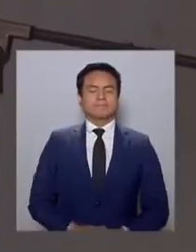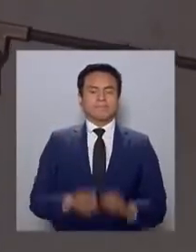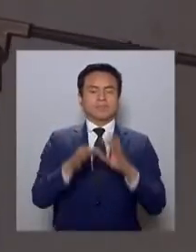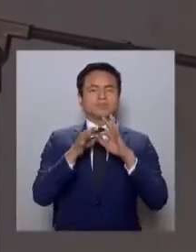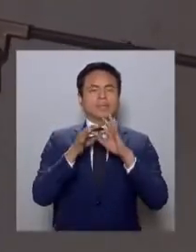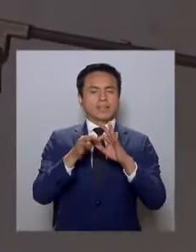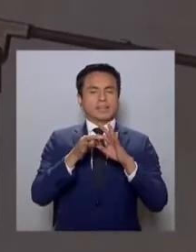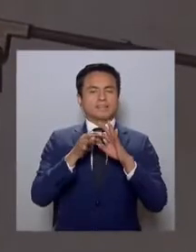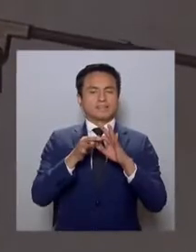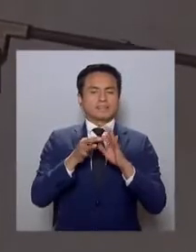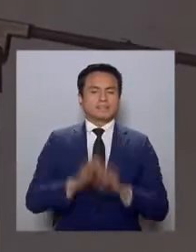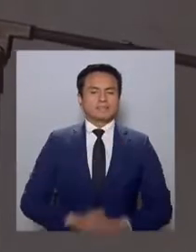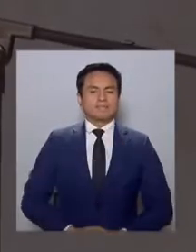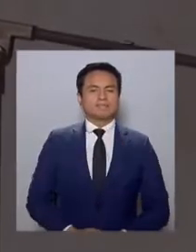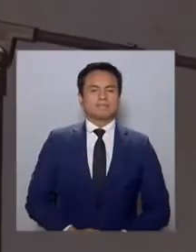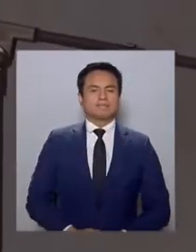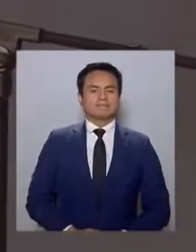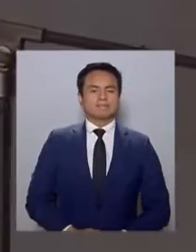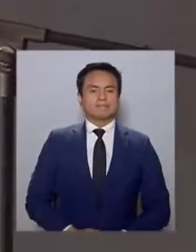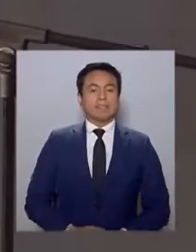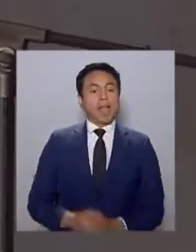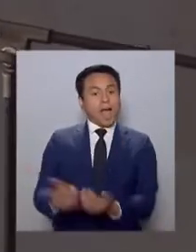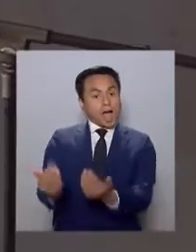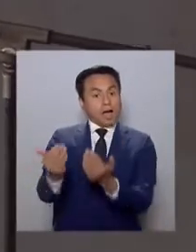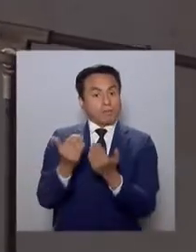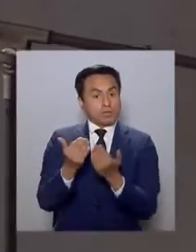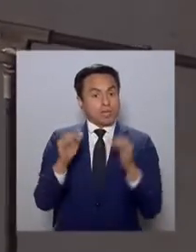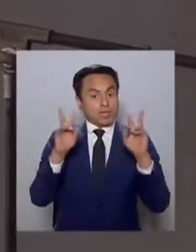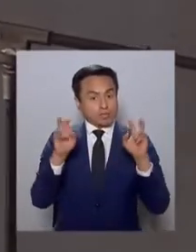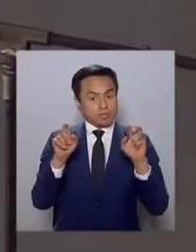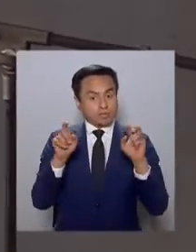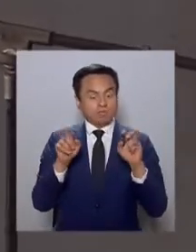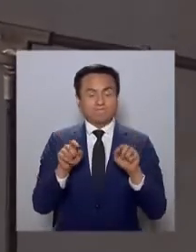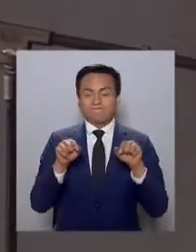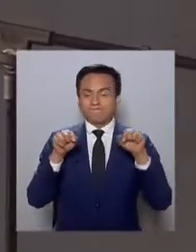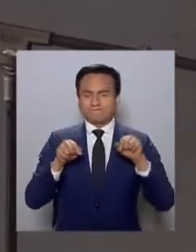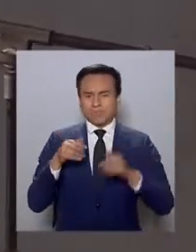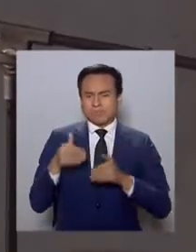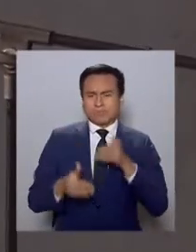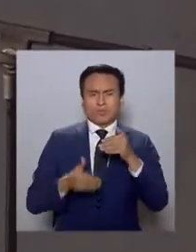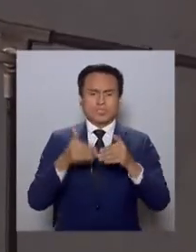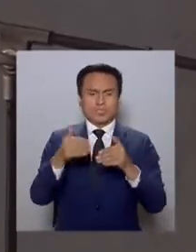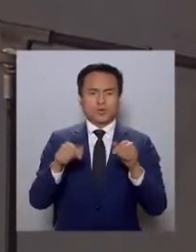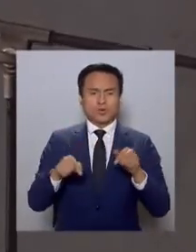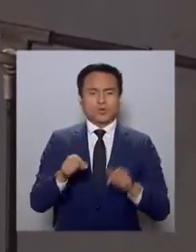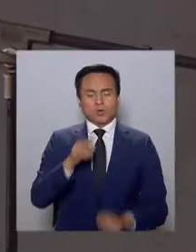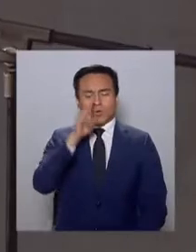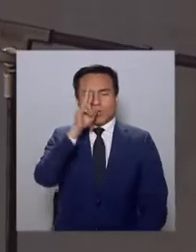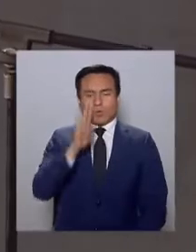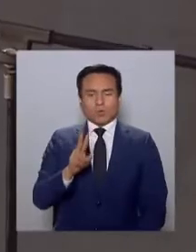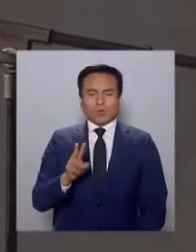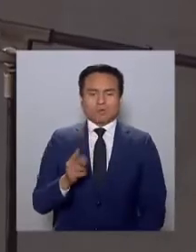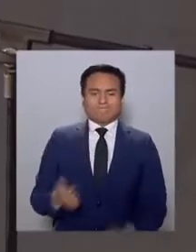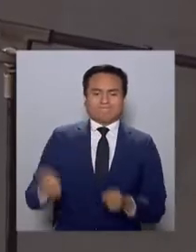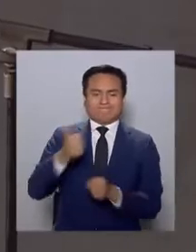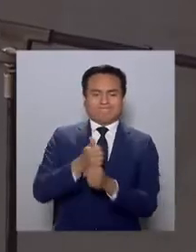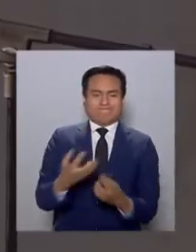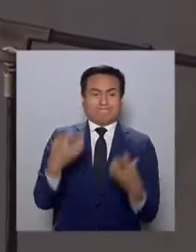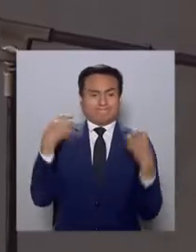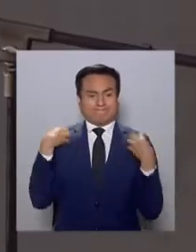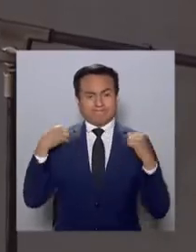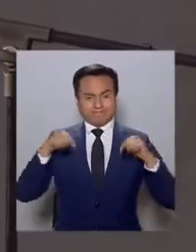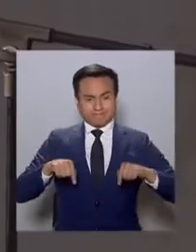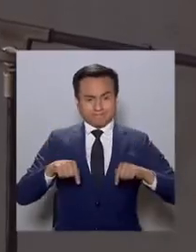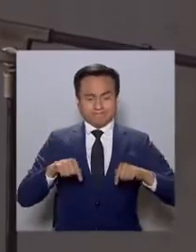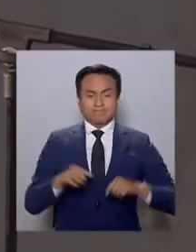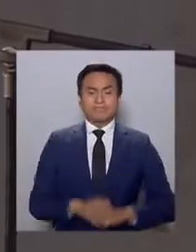Muchas gracias por estar apoyando tanto este proceso que hoy tengo el honor de encabezar.